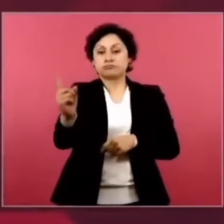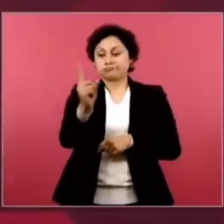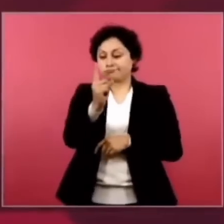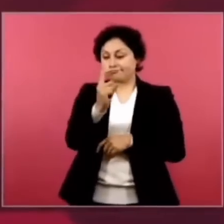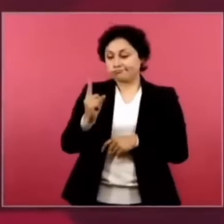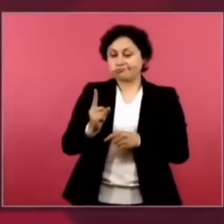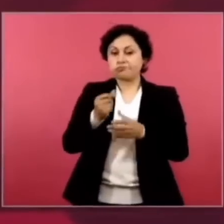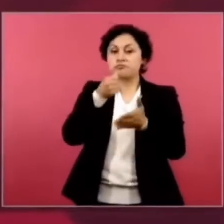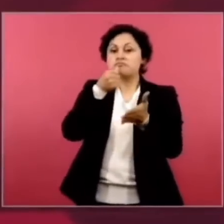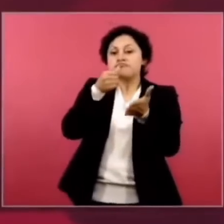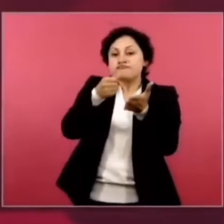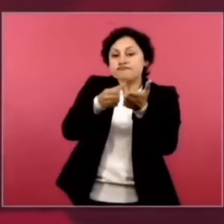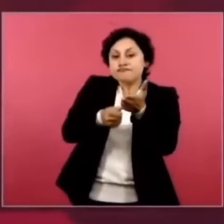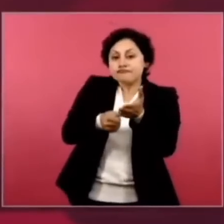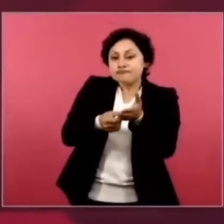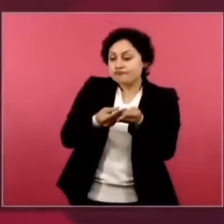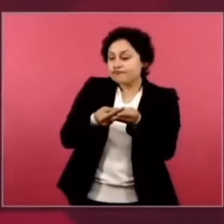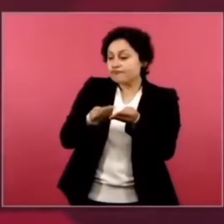porque se subía alguien